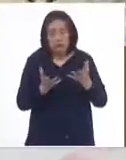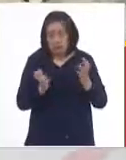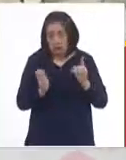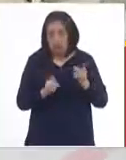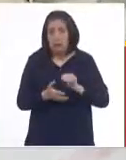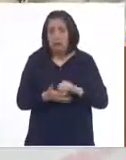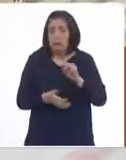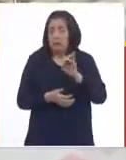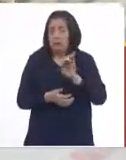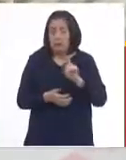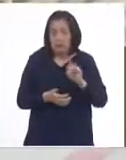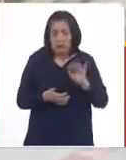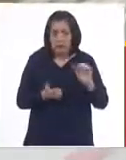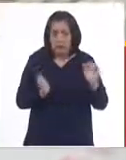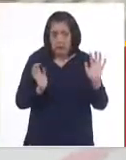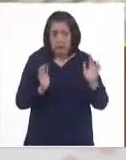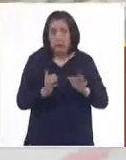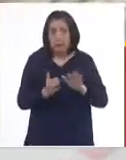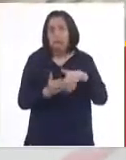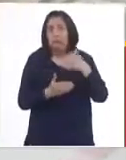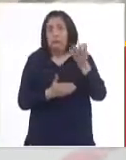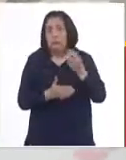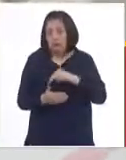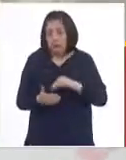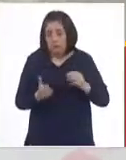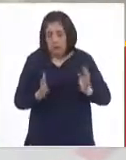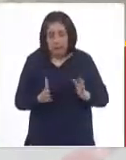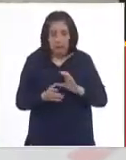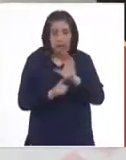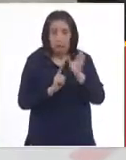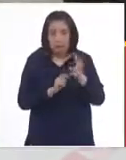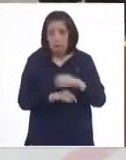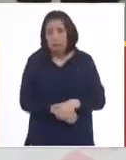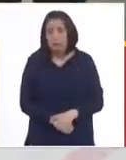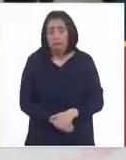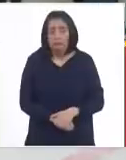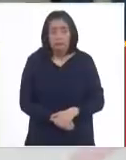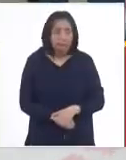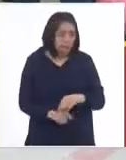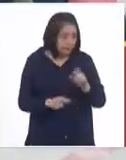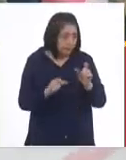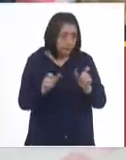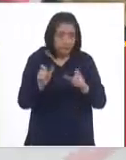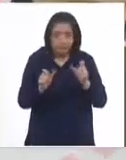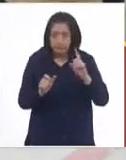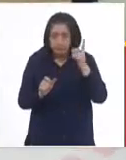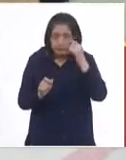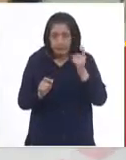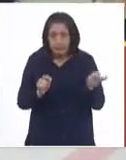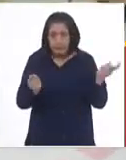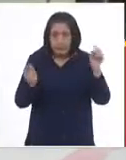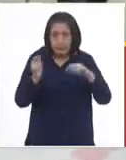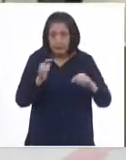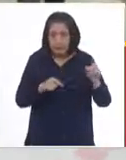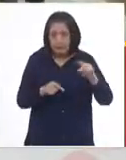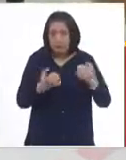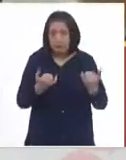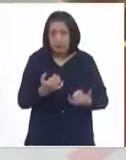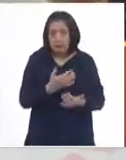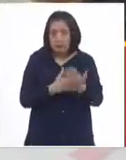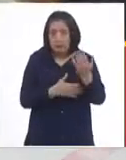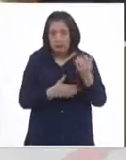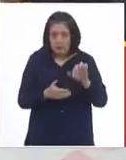Martina Portocarrero sea la próxima ministra de Cultura. Entre los personajes políticos, Fátima, que han visitado hasta esta